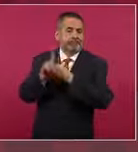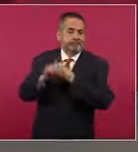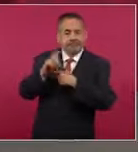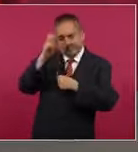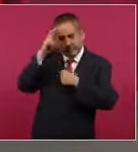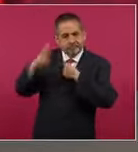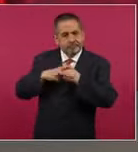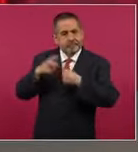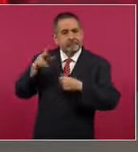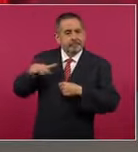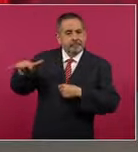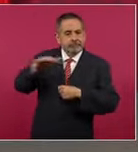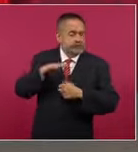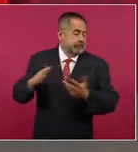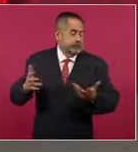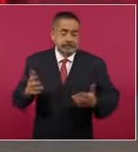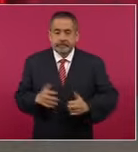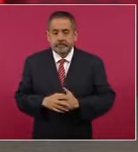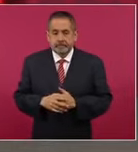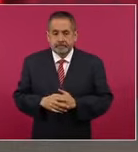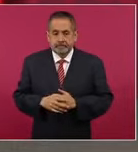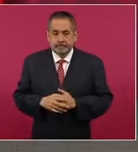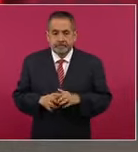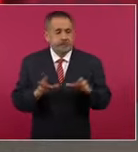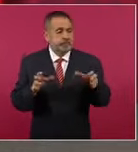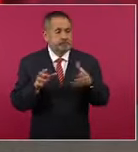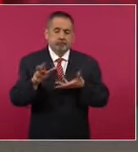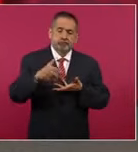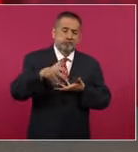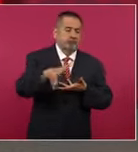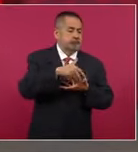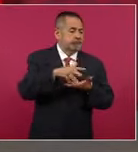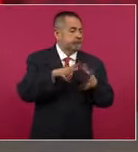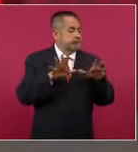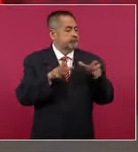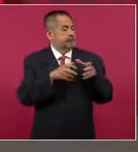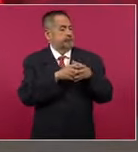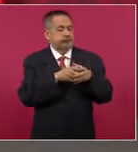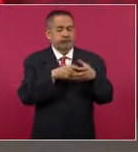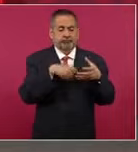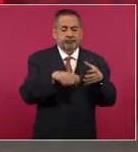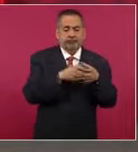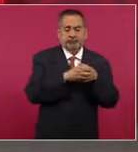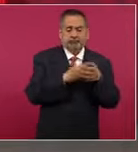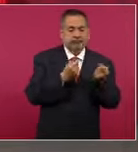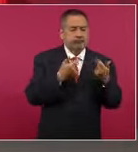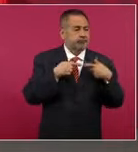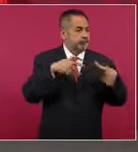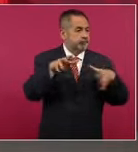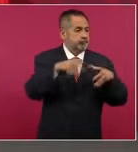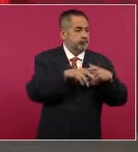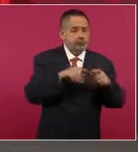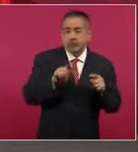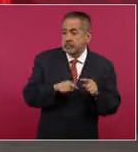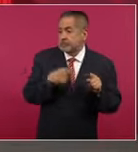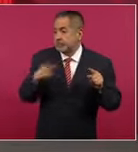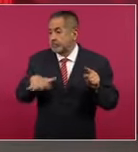a haber más acumulación de capital en unas cuantas manos.